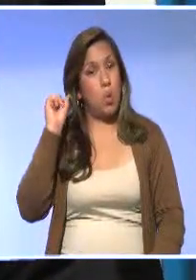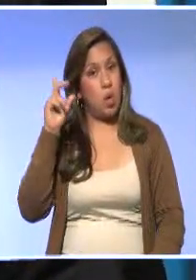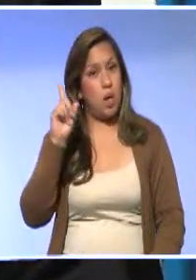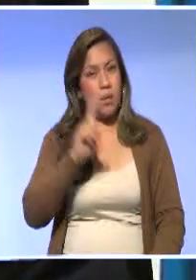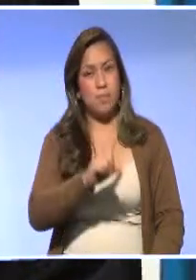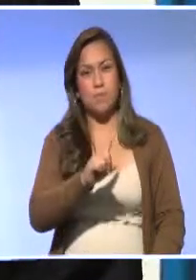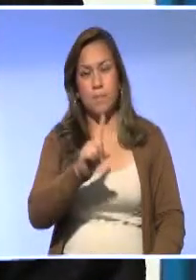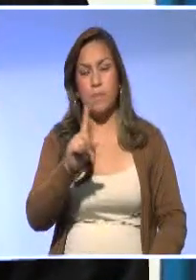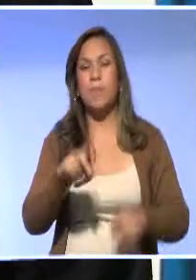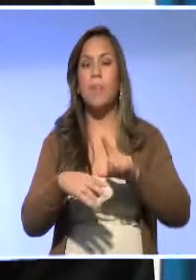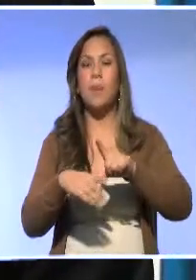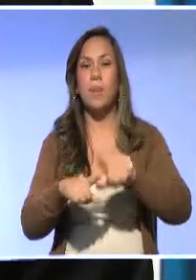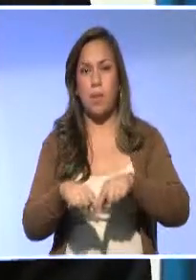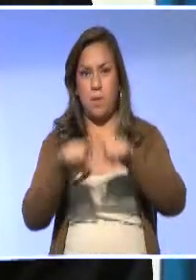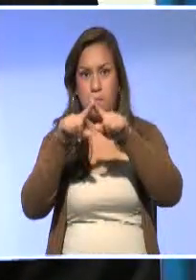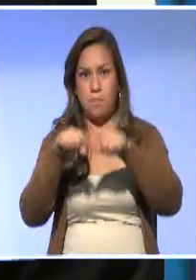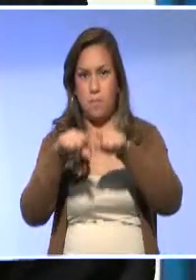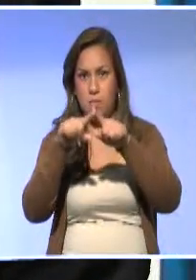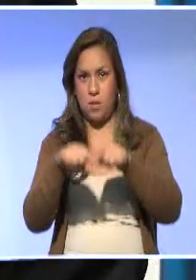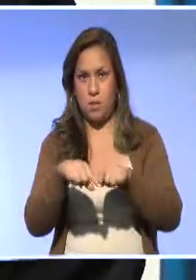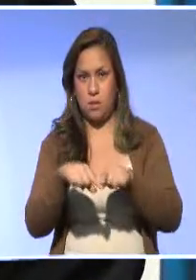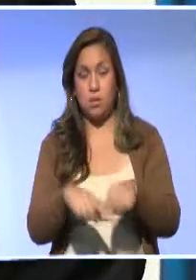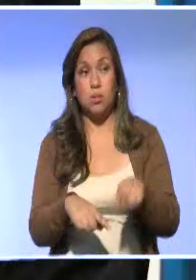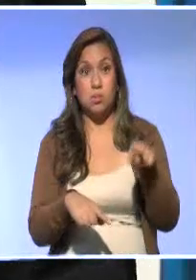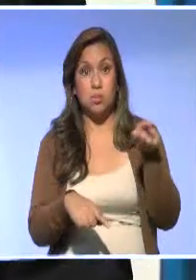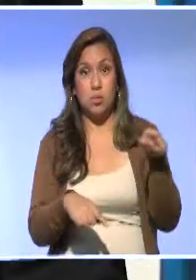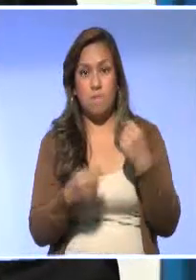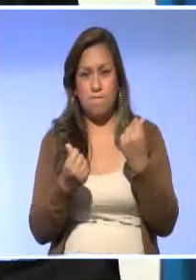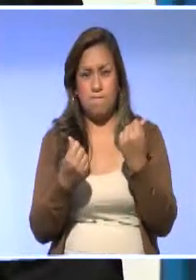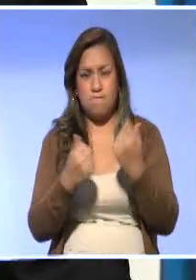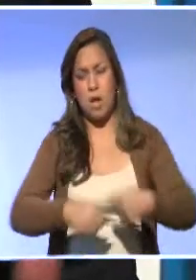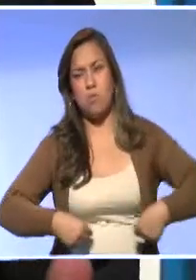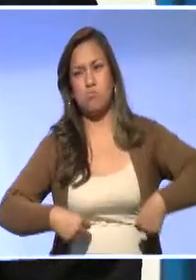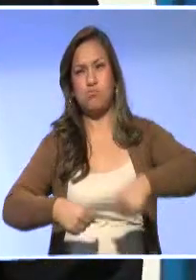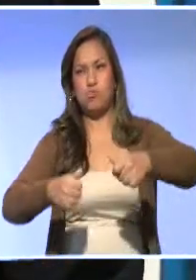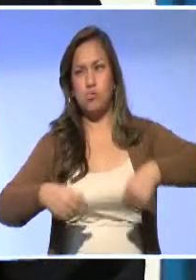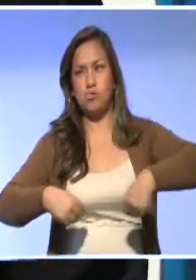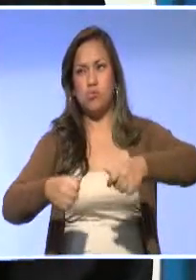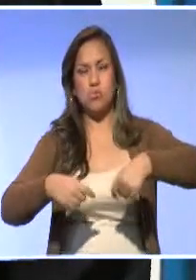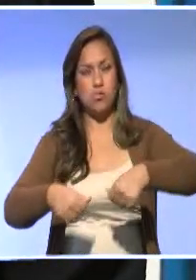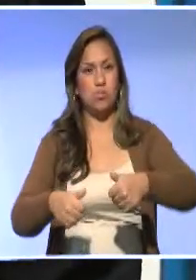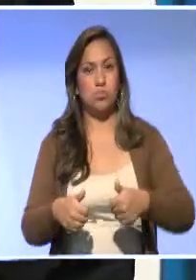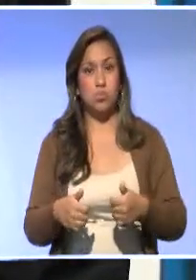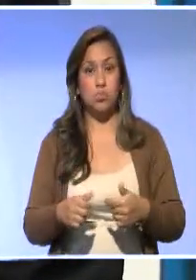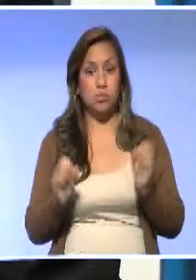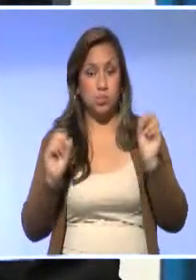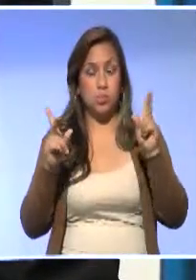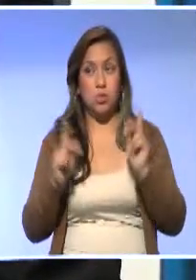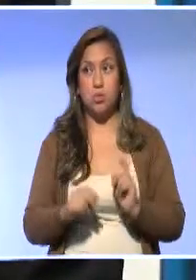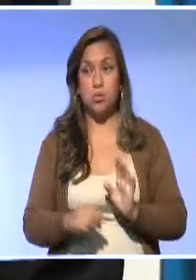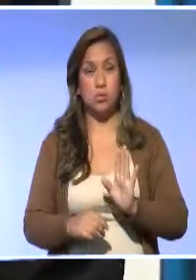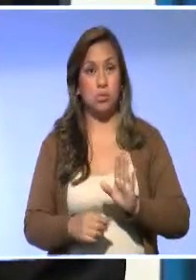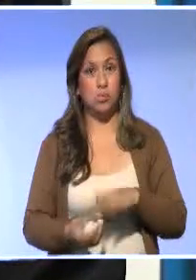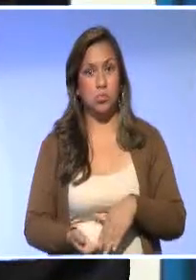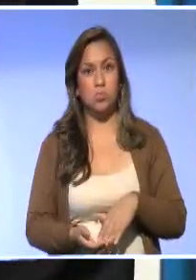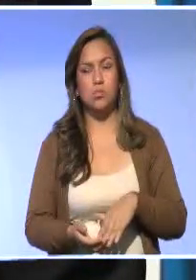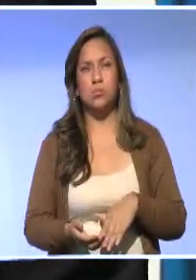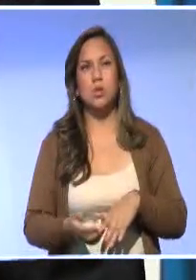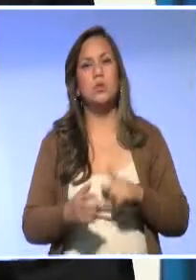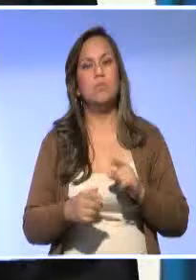si usted es financieramente muy disciplinado y tan pronto recibe sus ingresos separan el porcentaje de